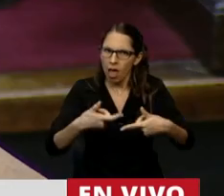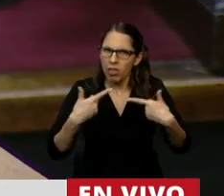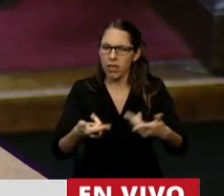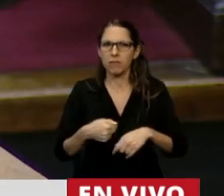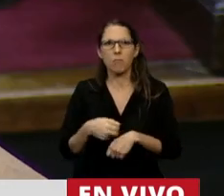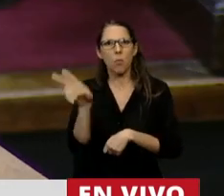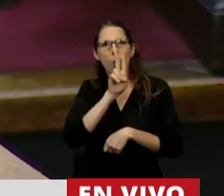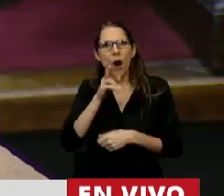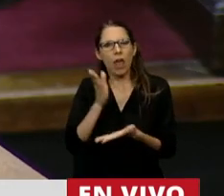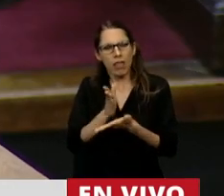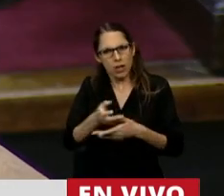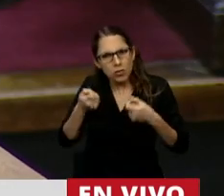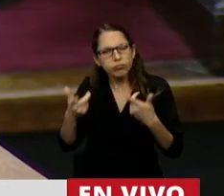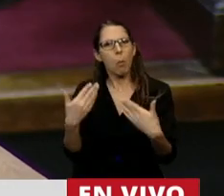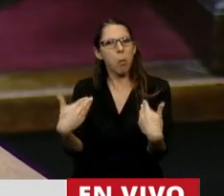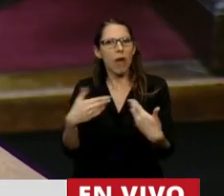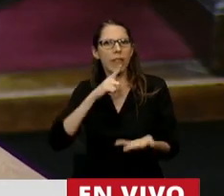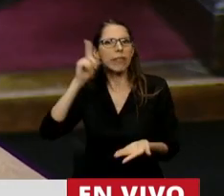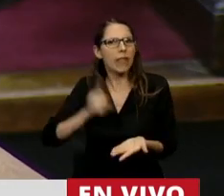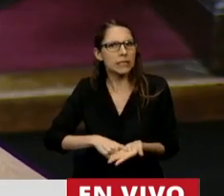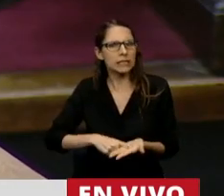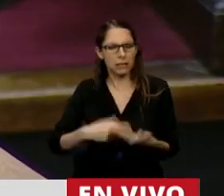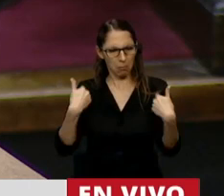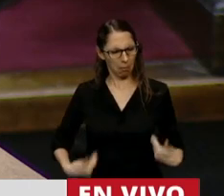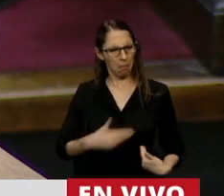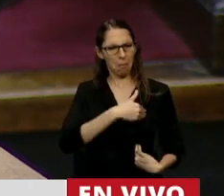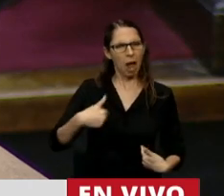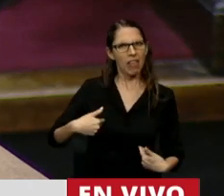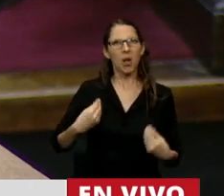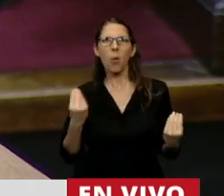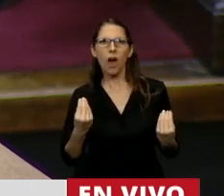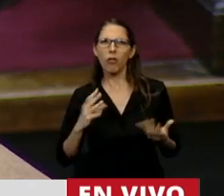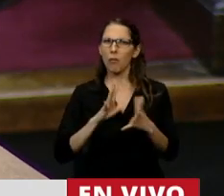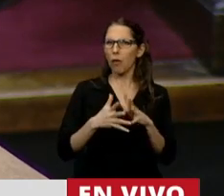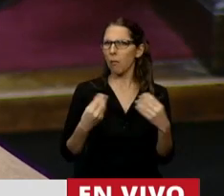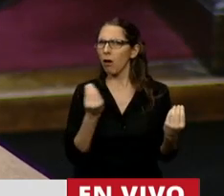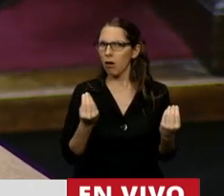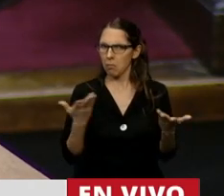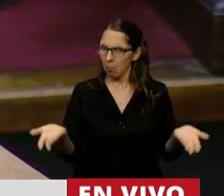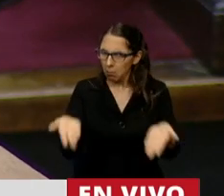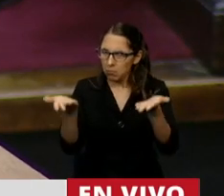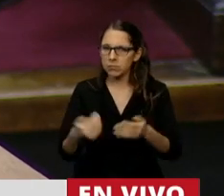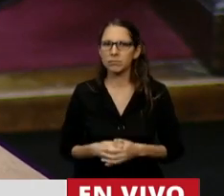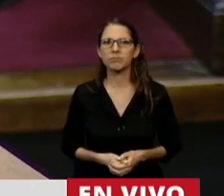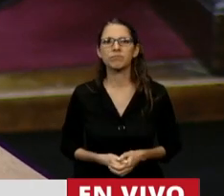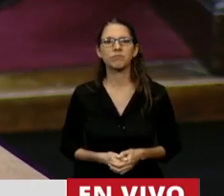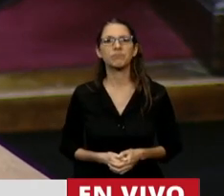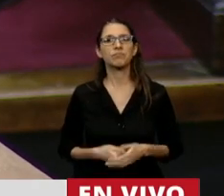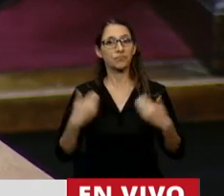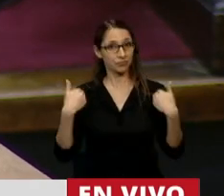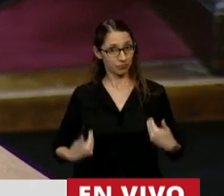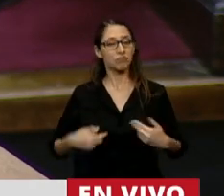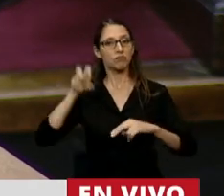mujeres el derecho a decidir cuándo y cómo ser madres. Desde este lugar tengo